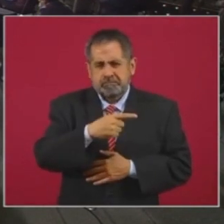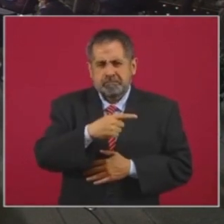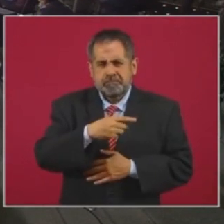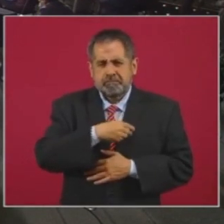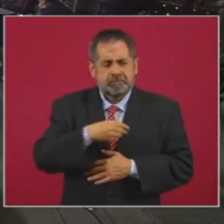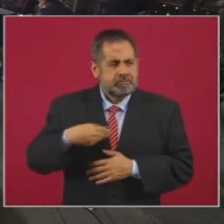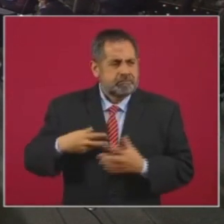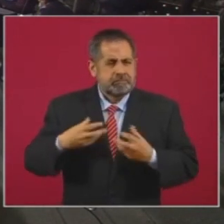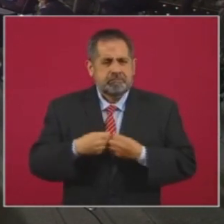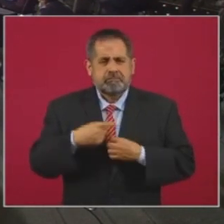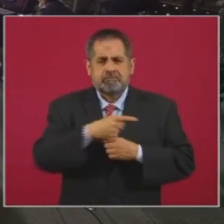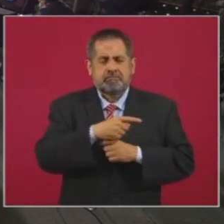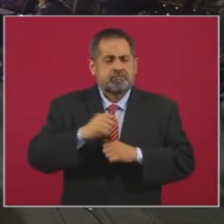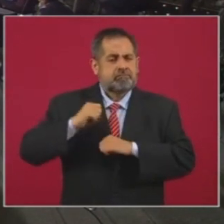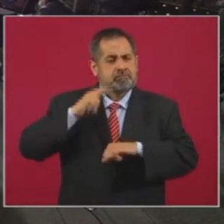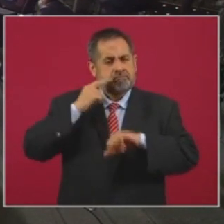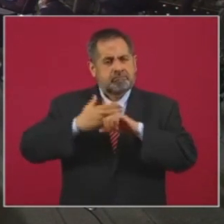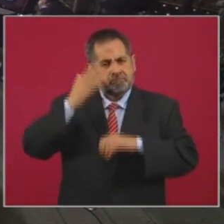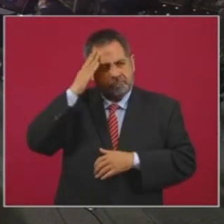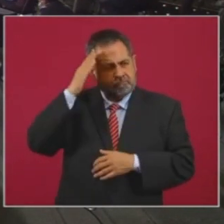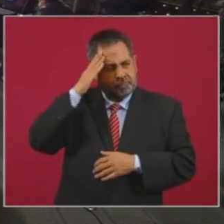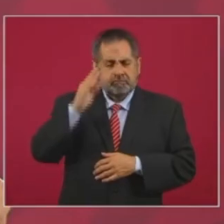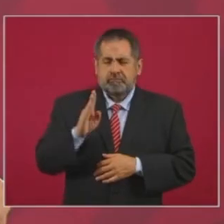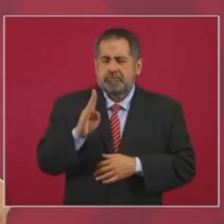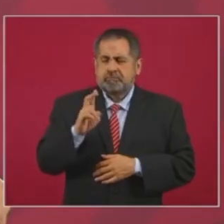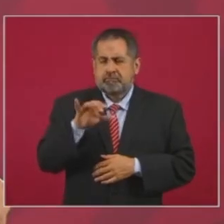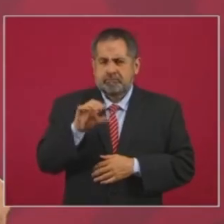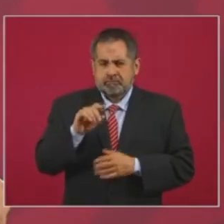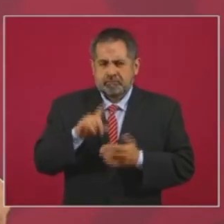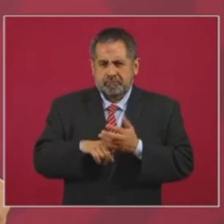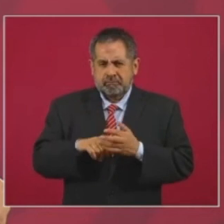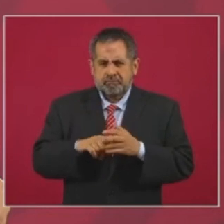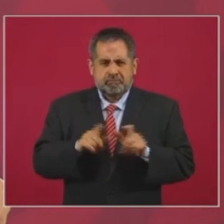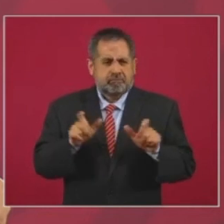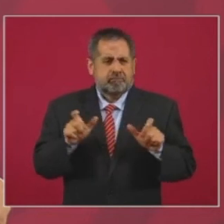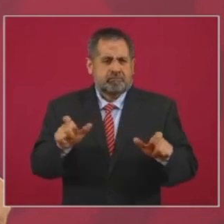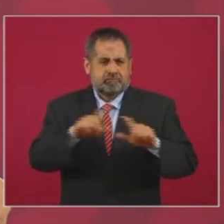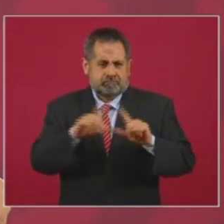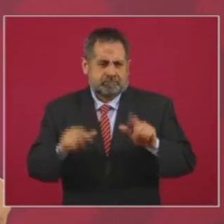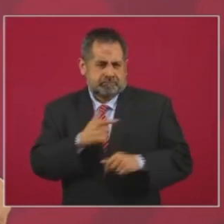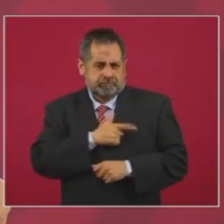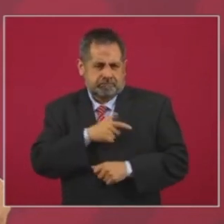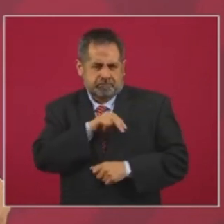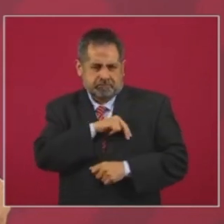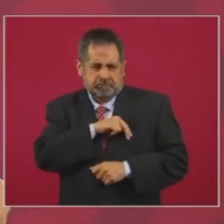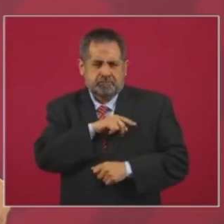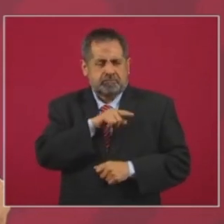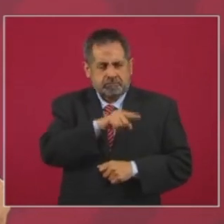integrantes, con el comandante Bucio de la Guardia Nacional para